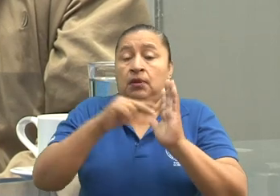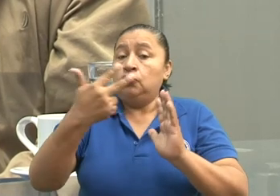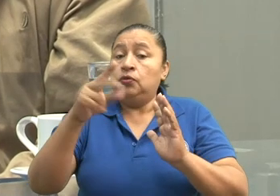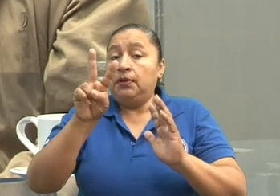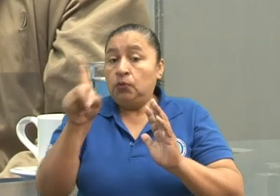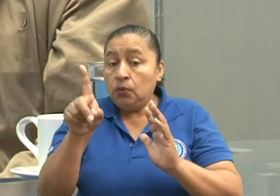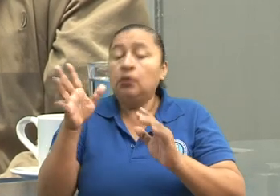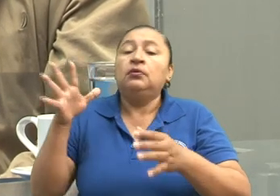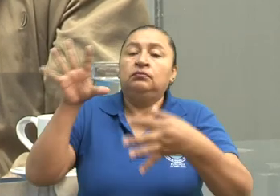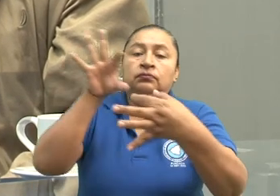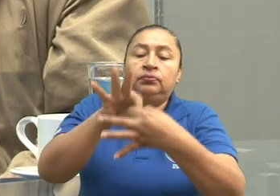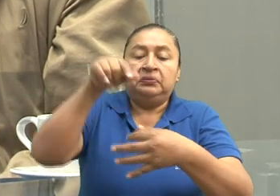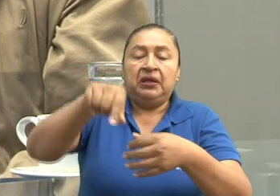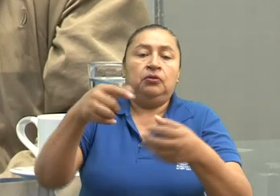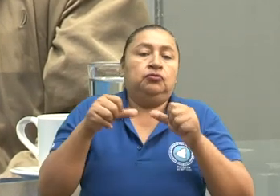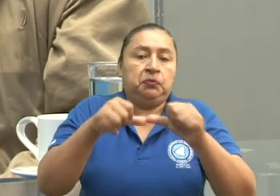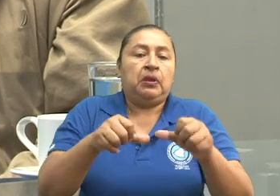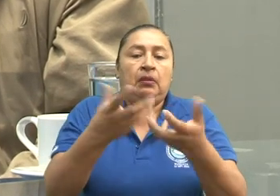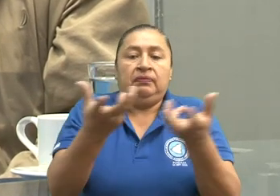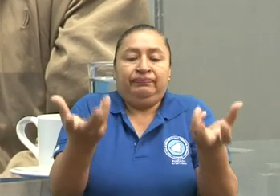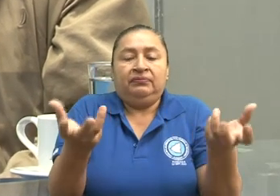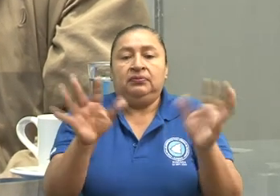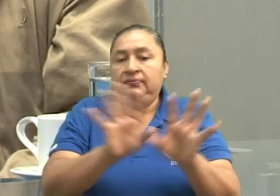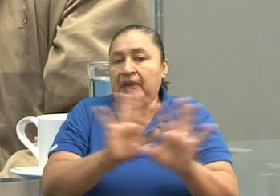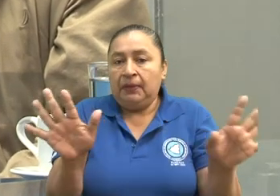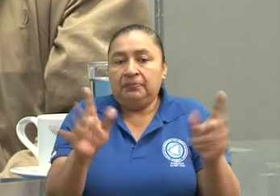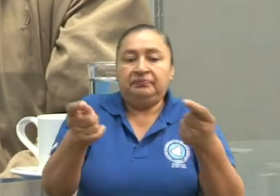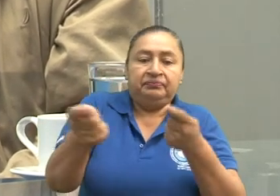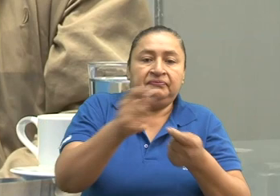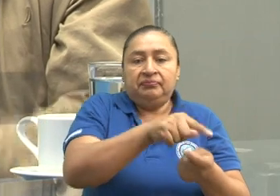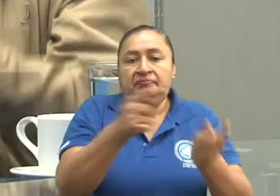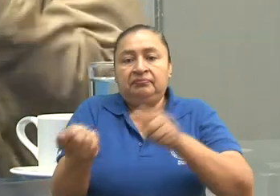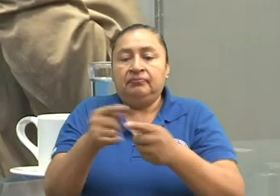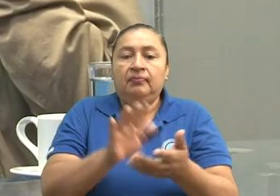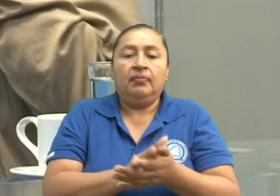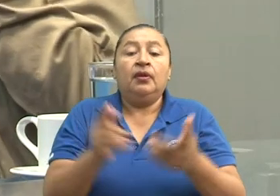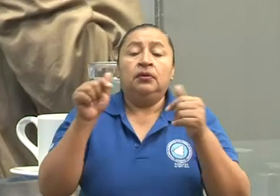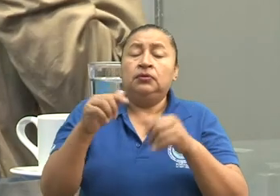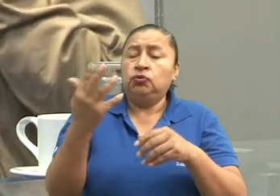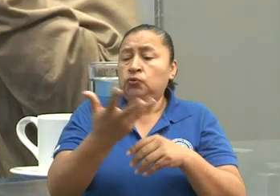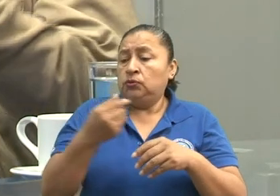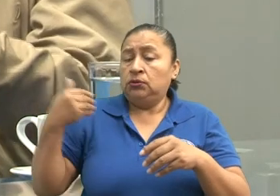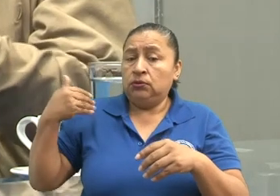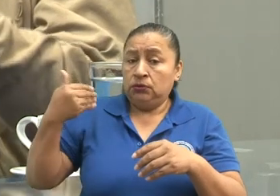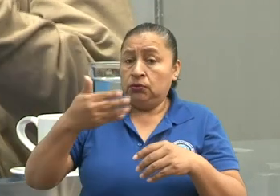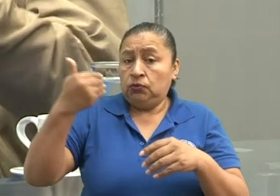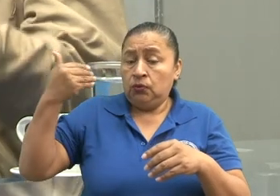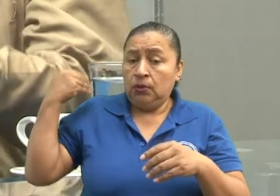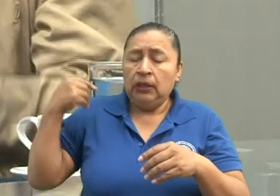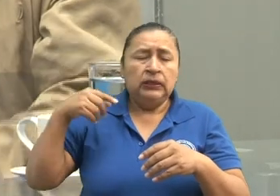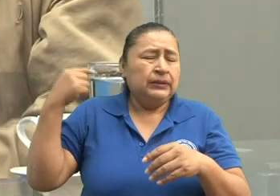es importante que decir que en toda esa historia, Elmer, siempre estos oligarcas,